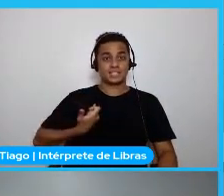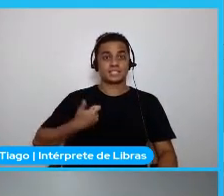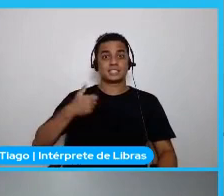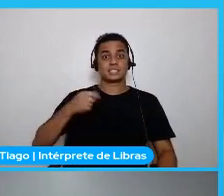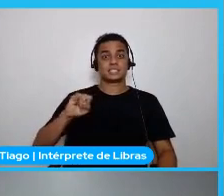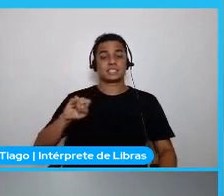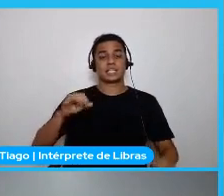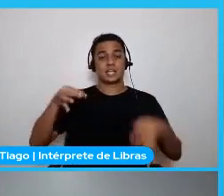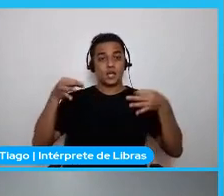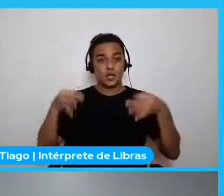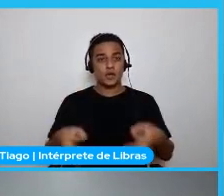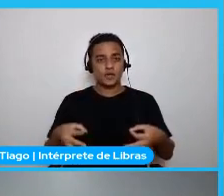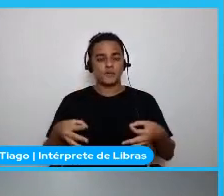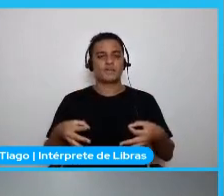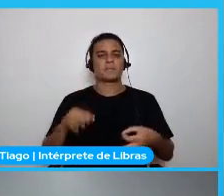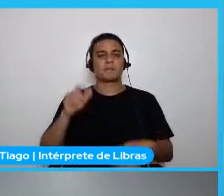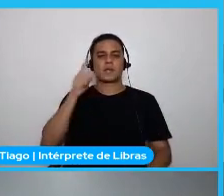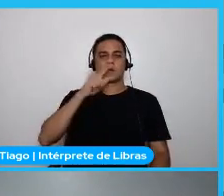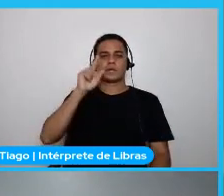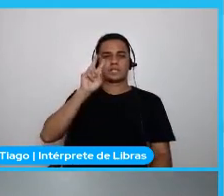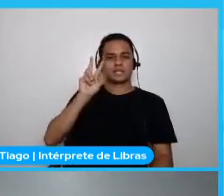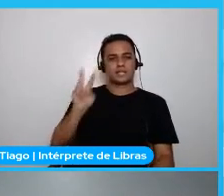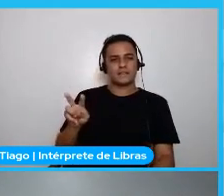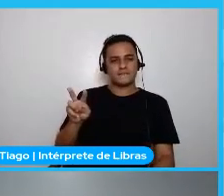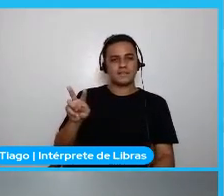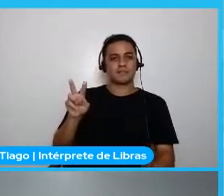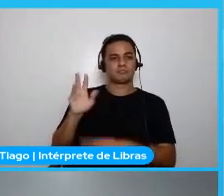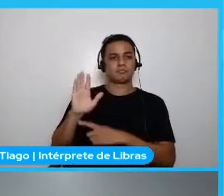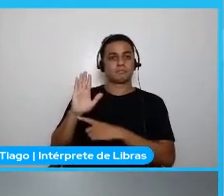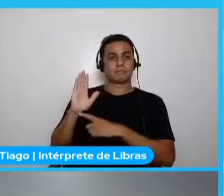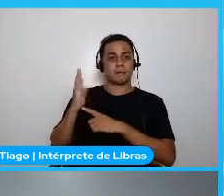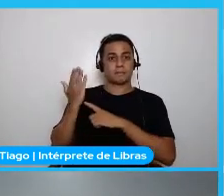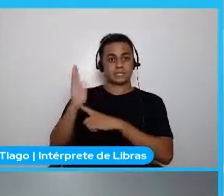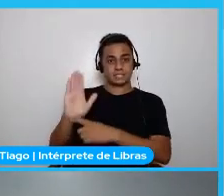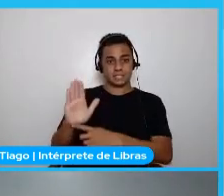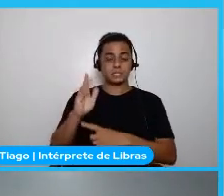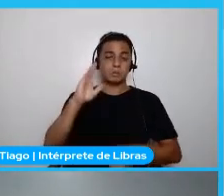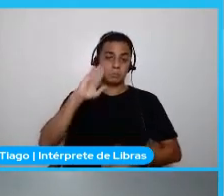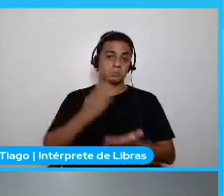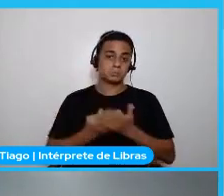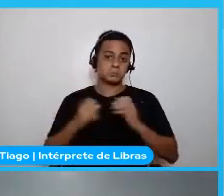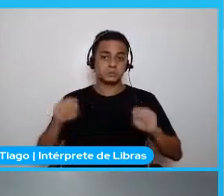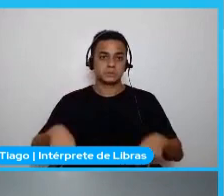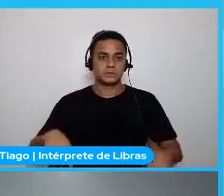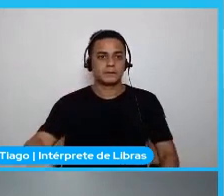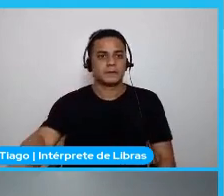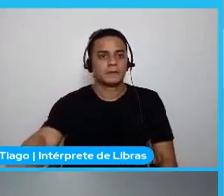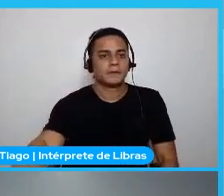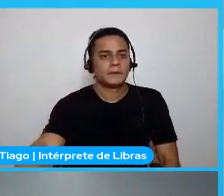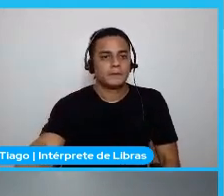confirmando que ya se puede ver la presentación? Entiendo que sí.